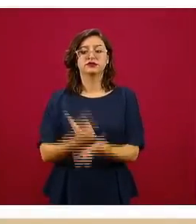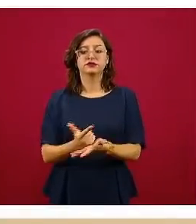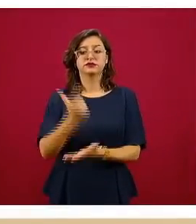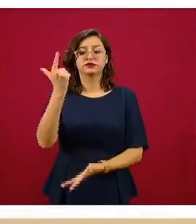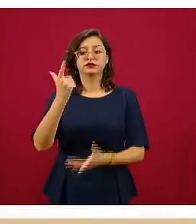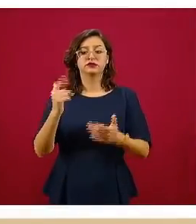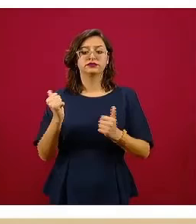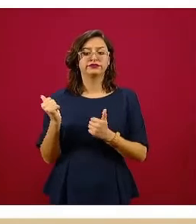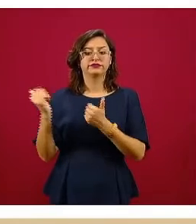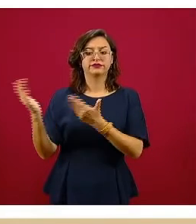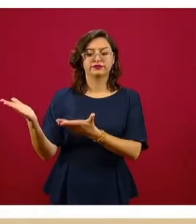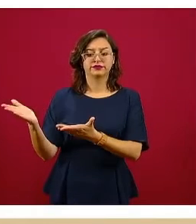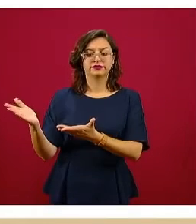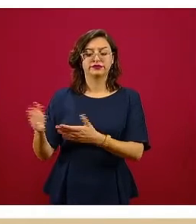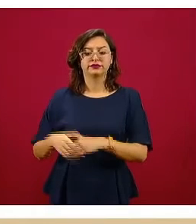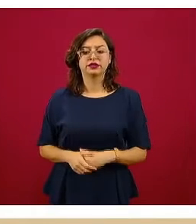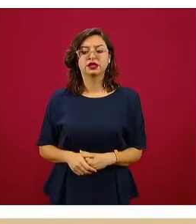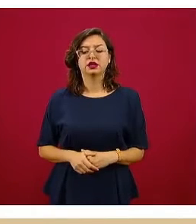$34.66 de ocupación,